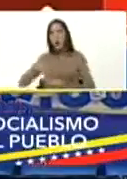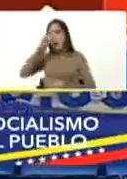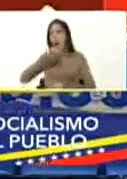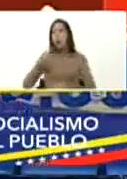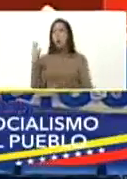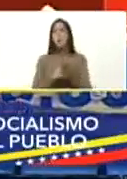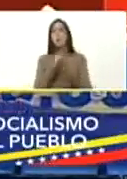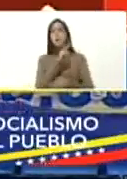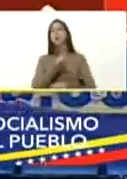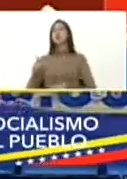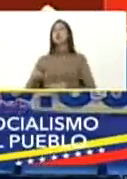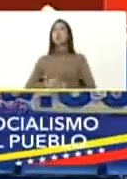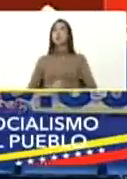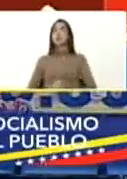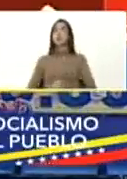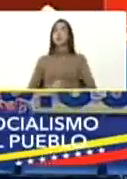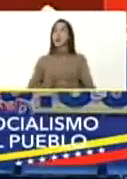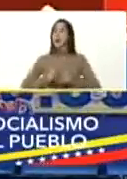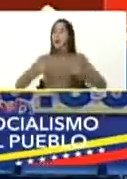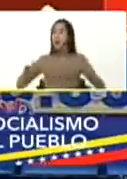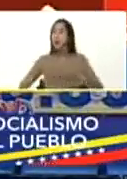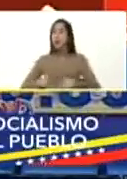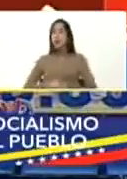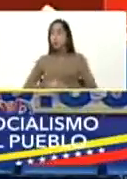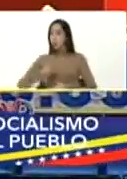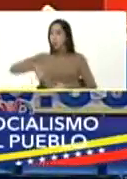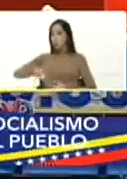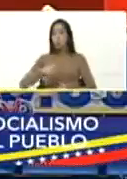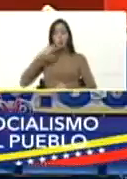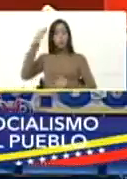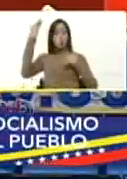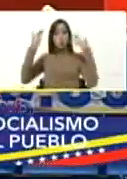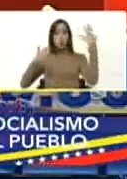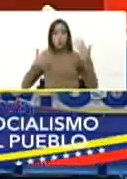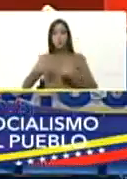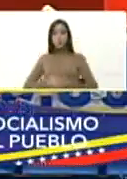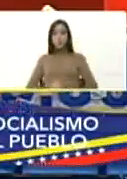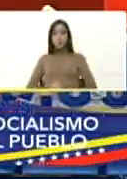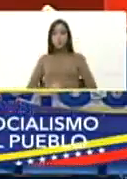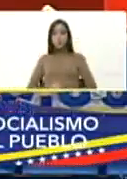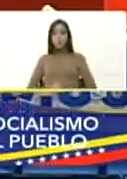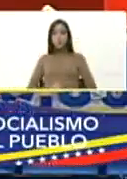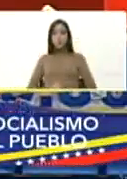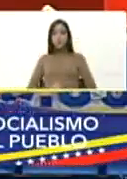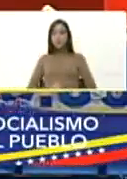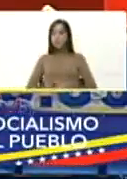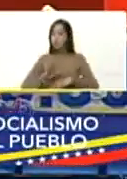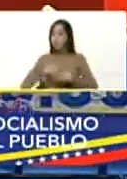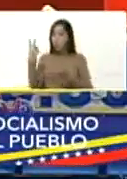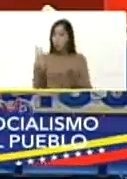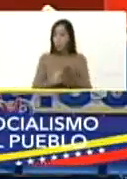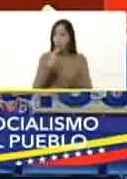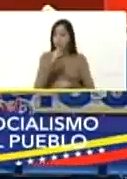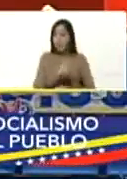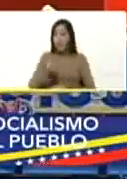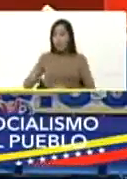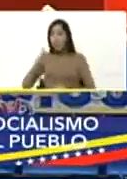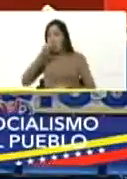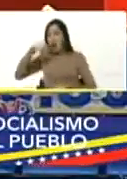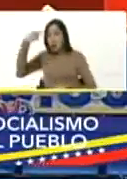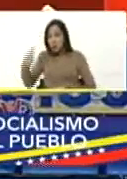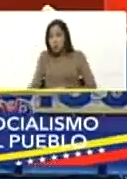2021. Es más grande de lo que cualquiera de ustedes puede imaginarse. Por eso el año 2022,